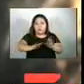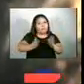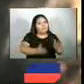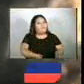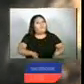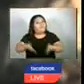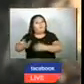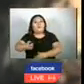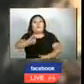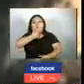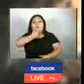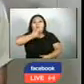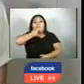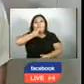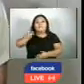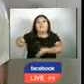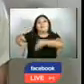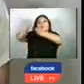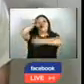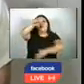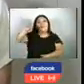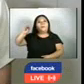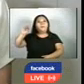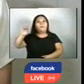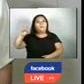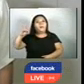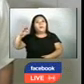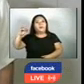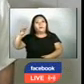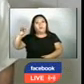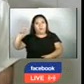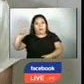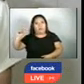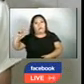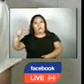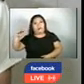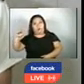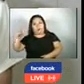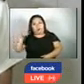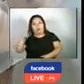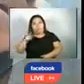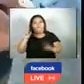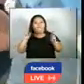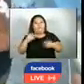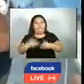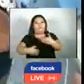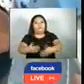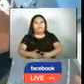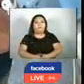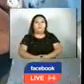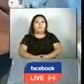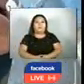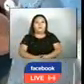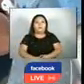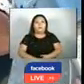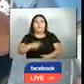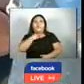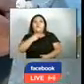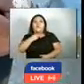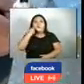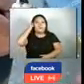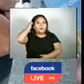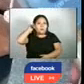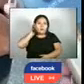al Instituto de Medicina Legal, y ellos son los que llevan el avance en este tema. Bueno, realmente aquí la